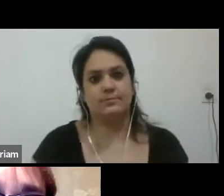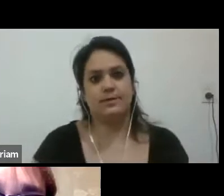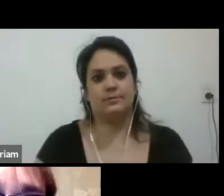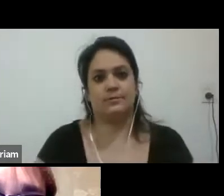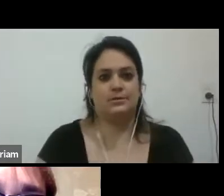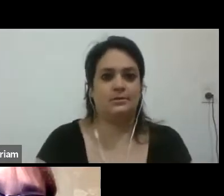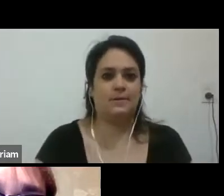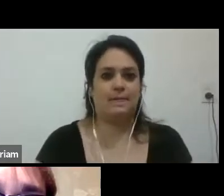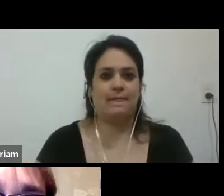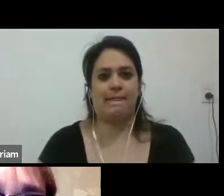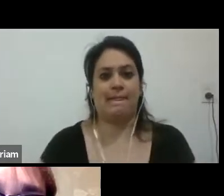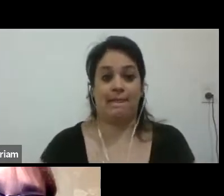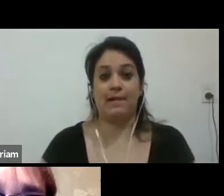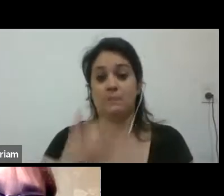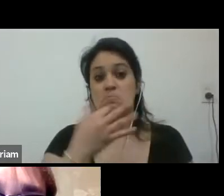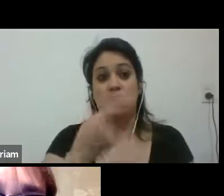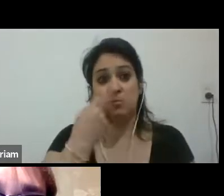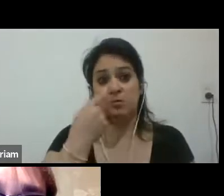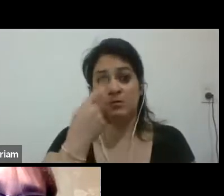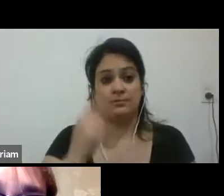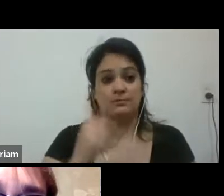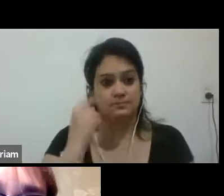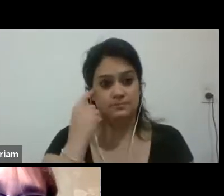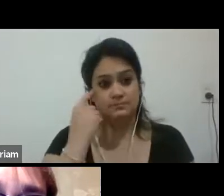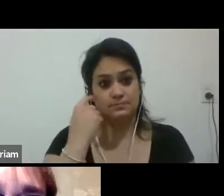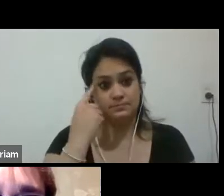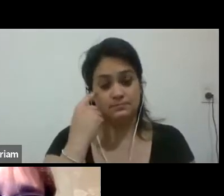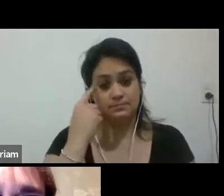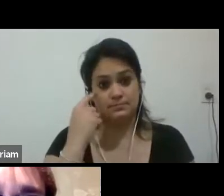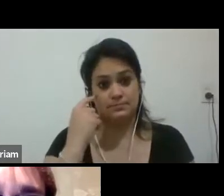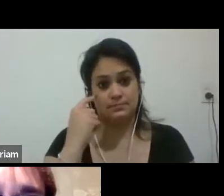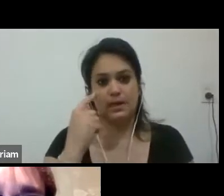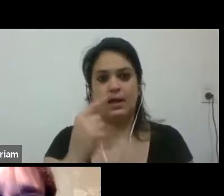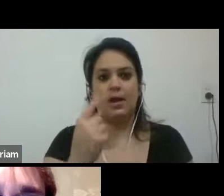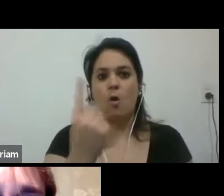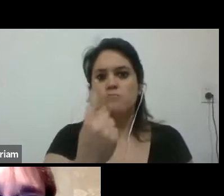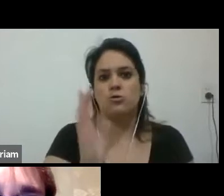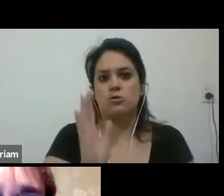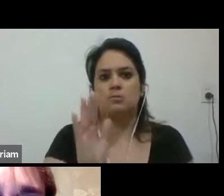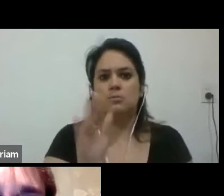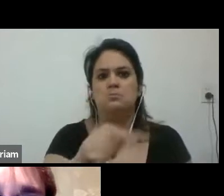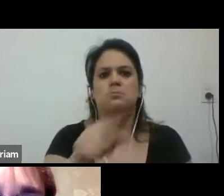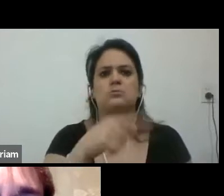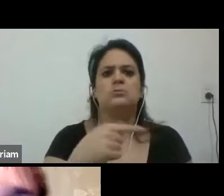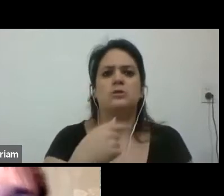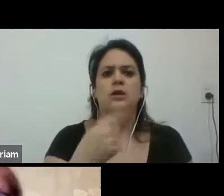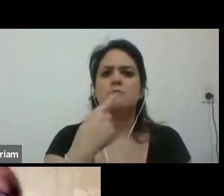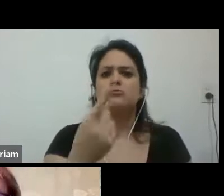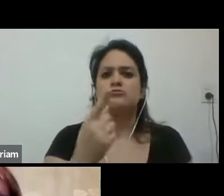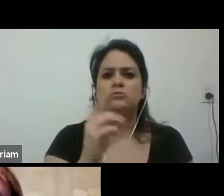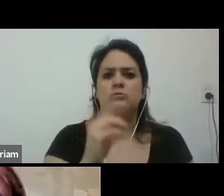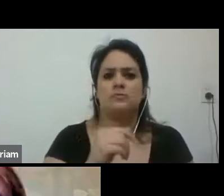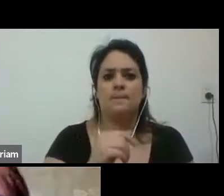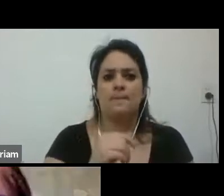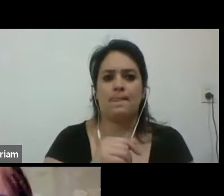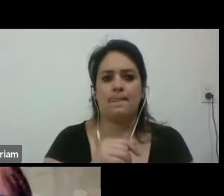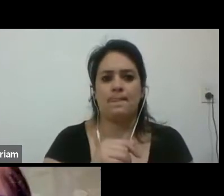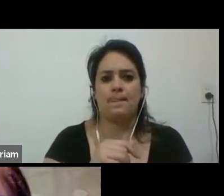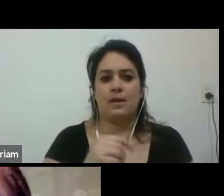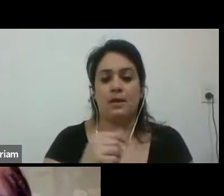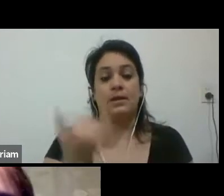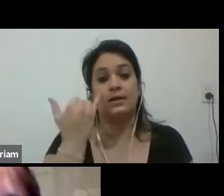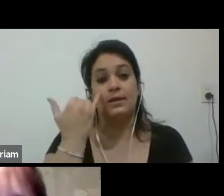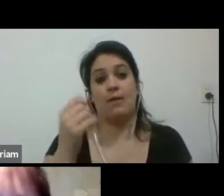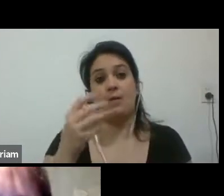verdaderamente es interesante creo que podemos dejar un minutito más si quieres realizar alguna consulta y ya vamos despidiéndonos